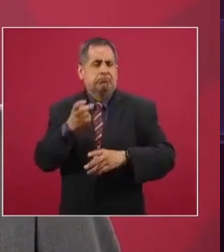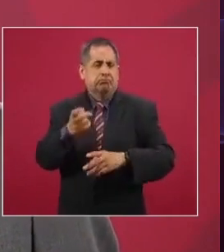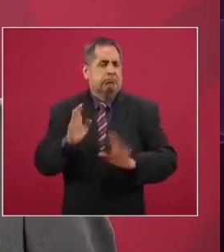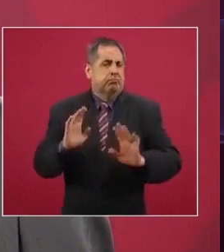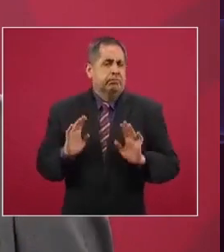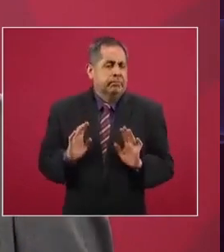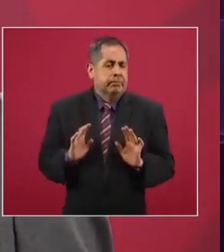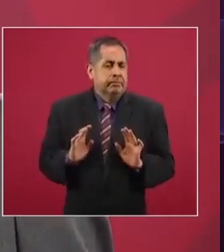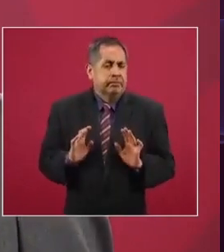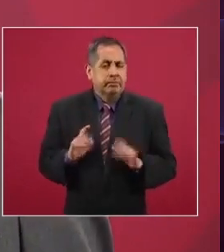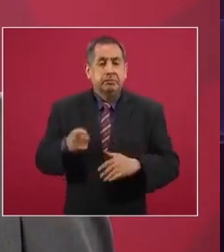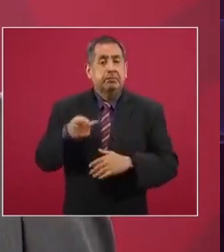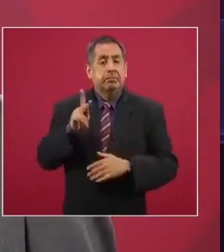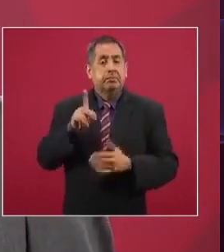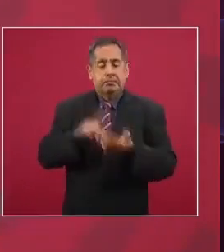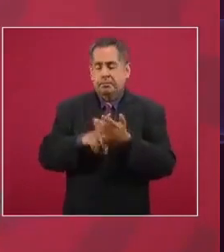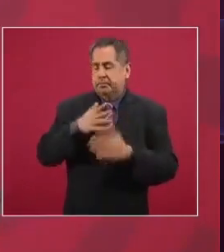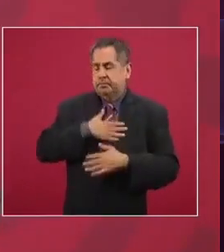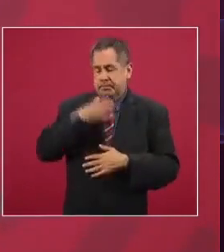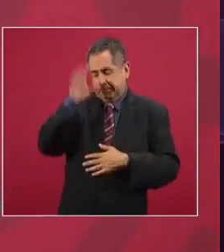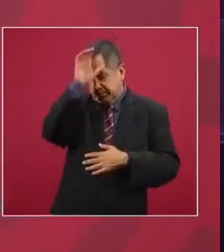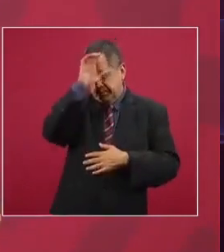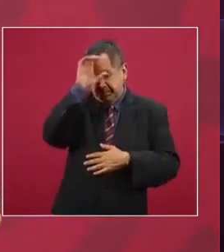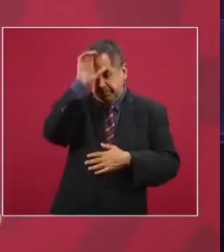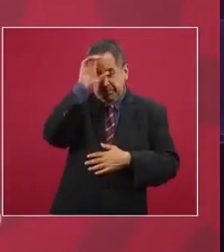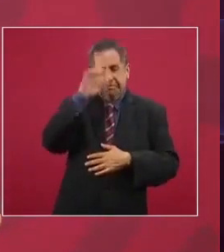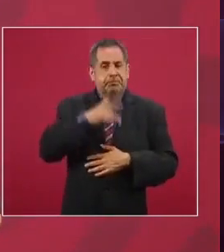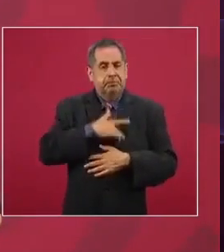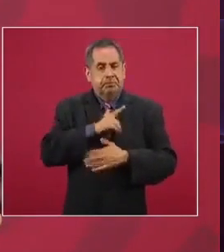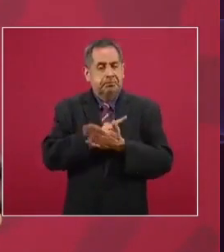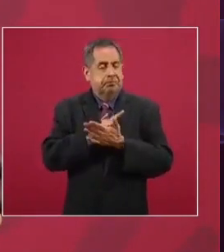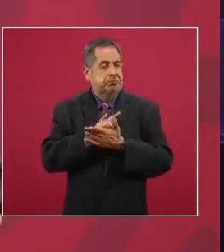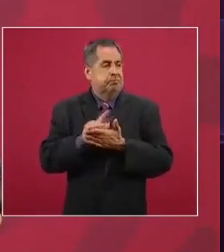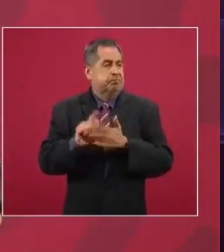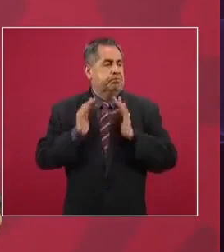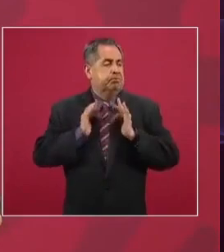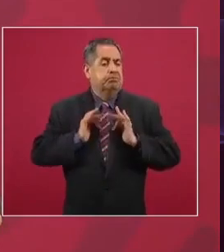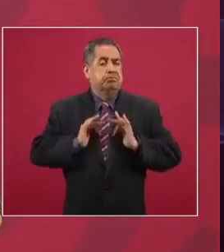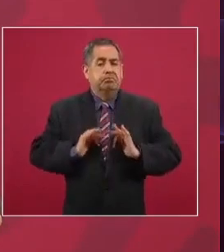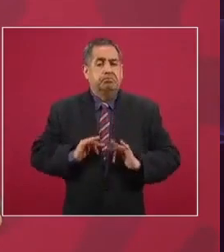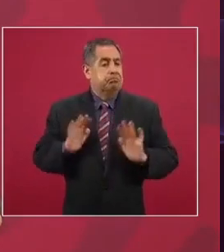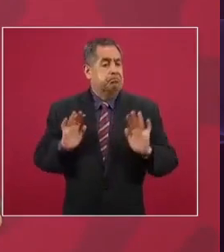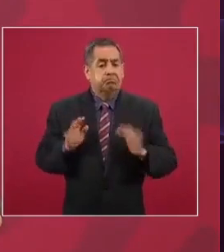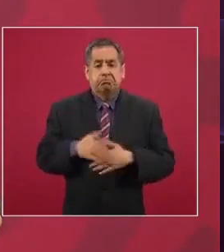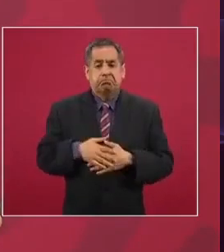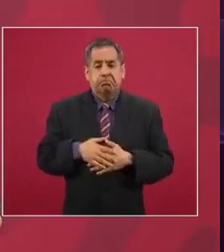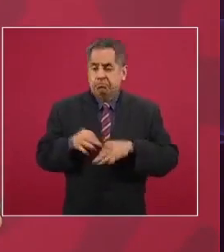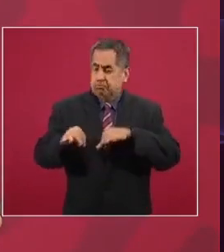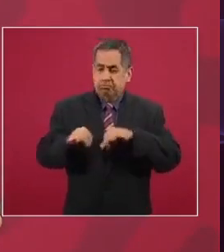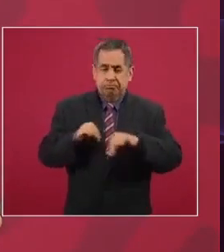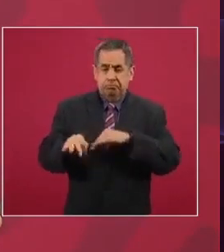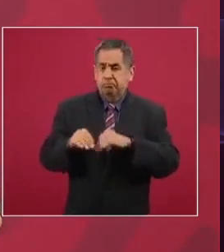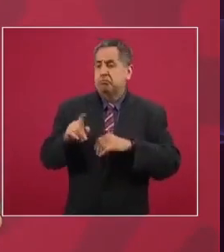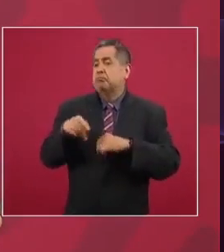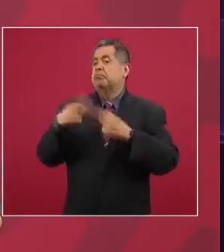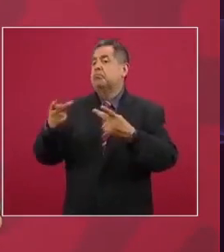pero con mi conciencia tranquila y trabajando por el pueblo.